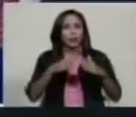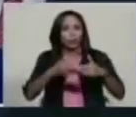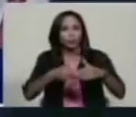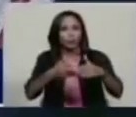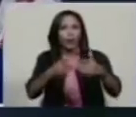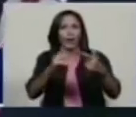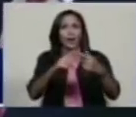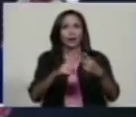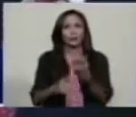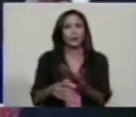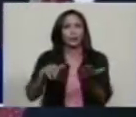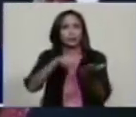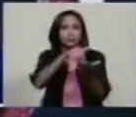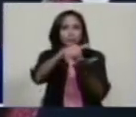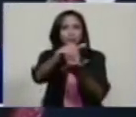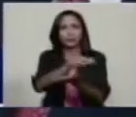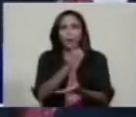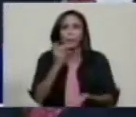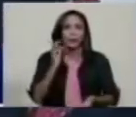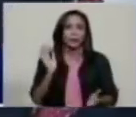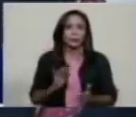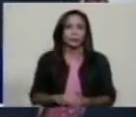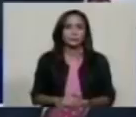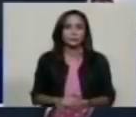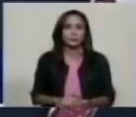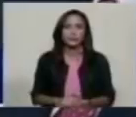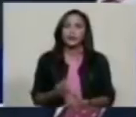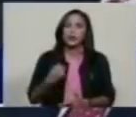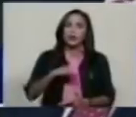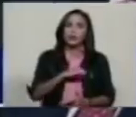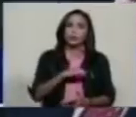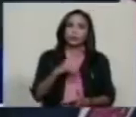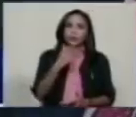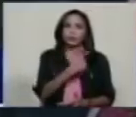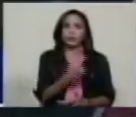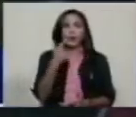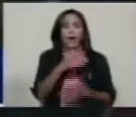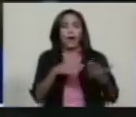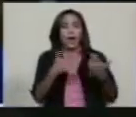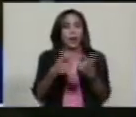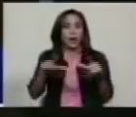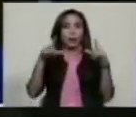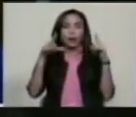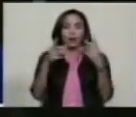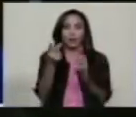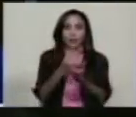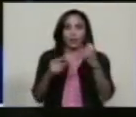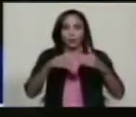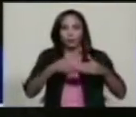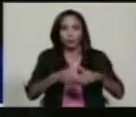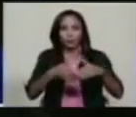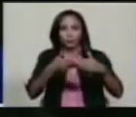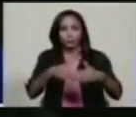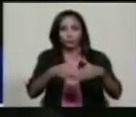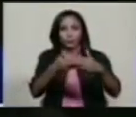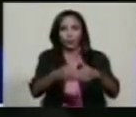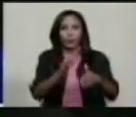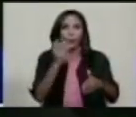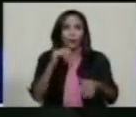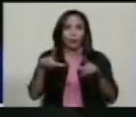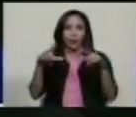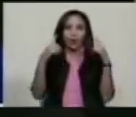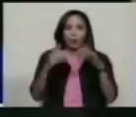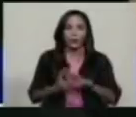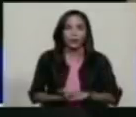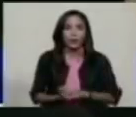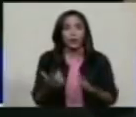nuestra geolocalización. Es decir, nosotros podemos convertirnos en el puerto de La Guaira con la inversión que tenemos, que acaba de terminar hace un año,